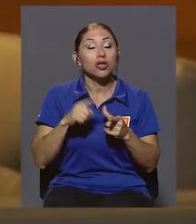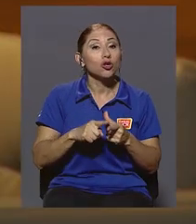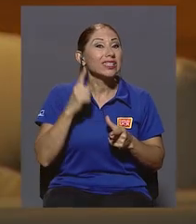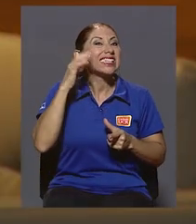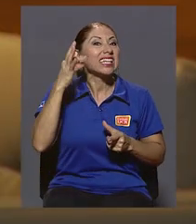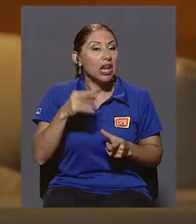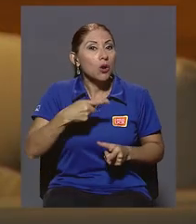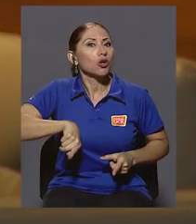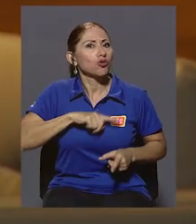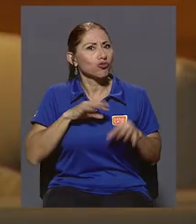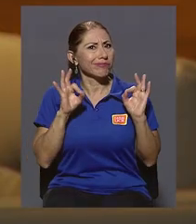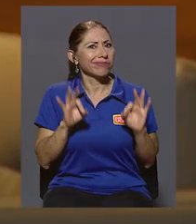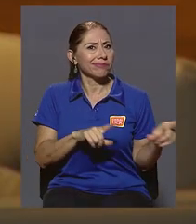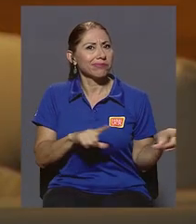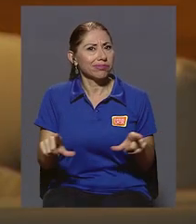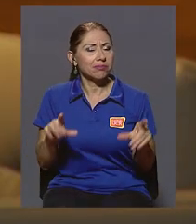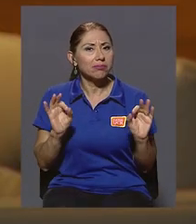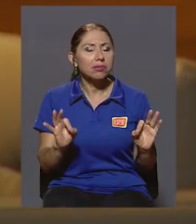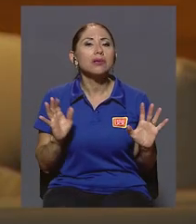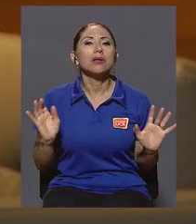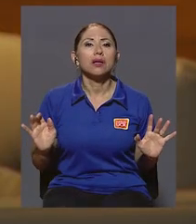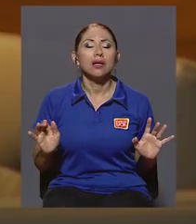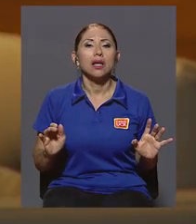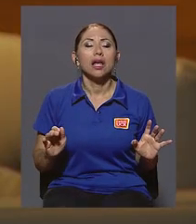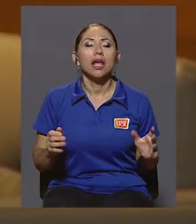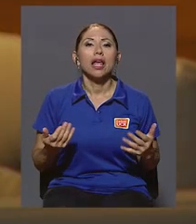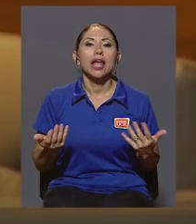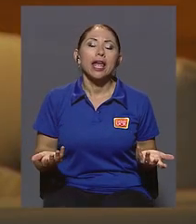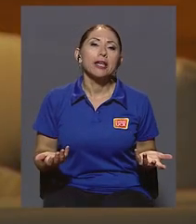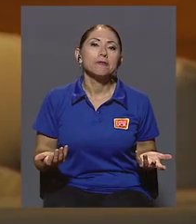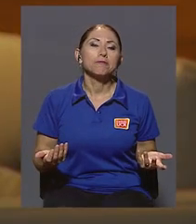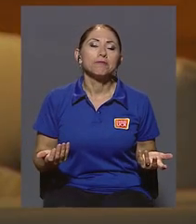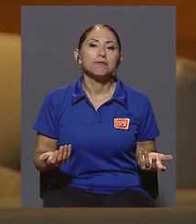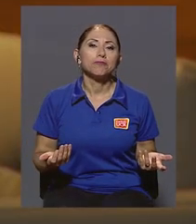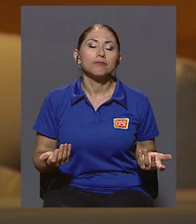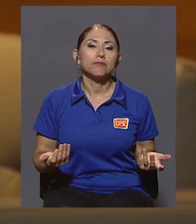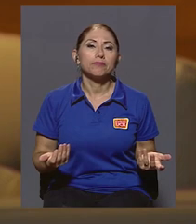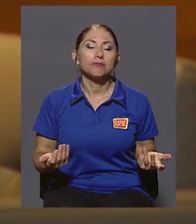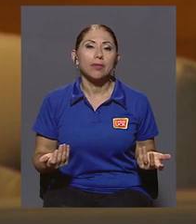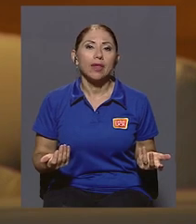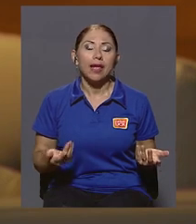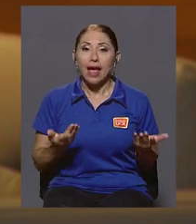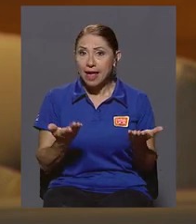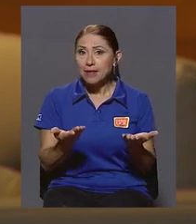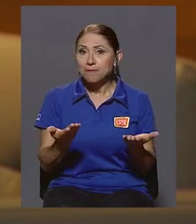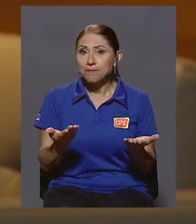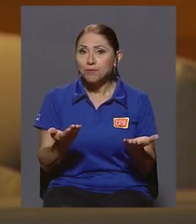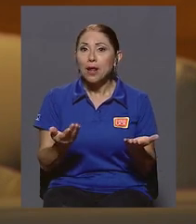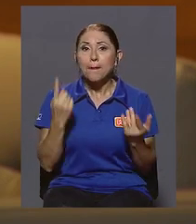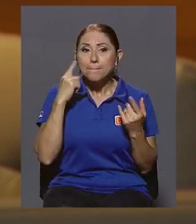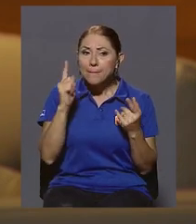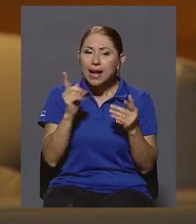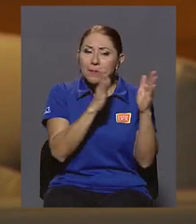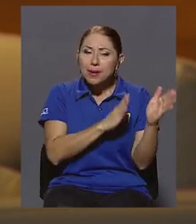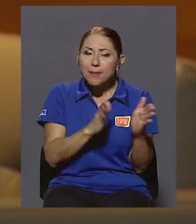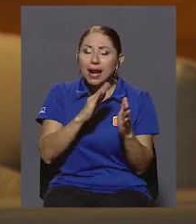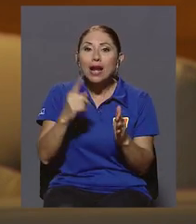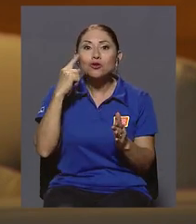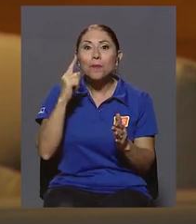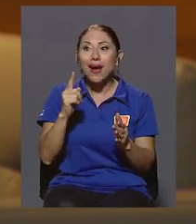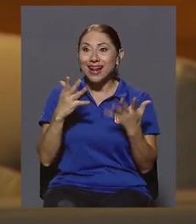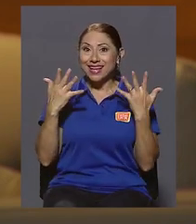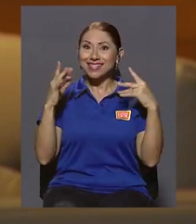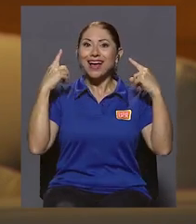bien equipados, yo lo pondría un poco en estos términos, a llegar a la conferencia